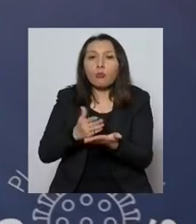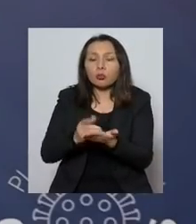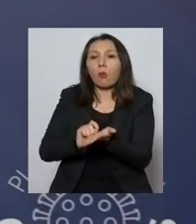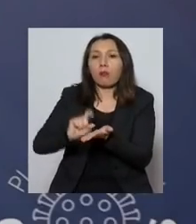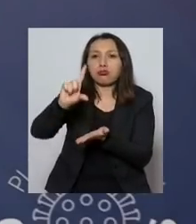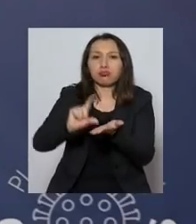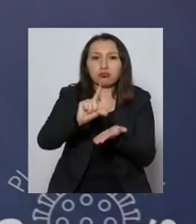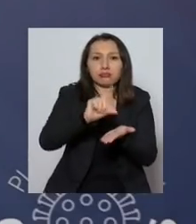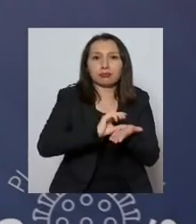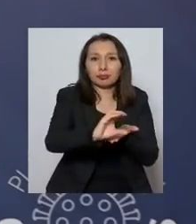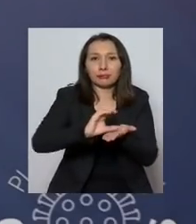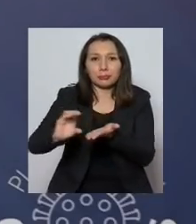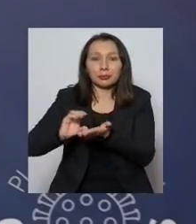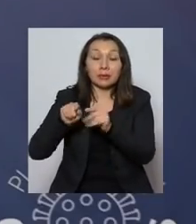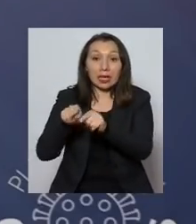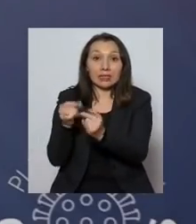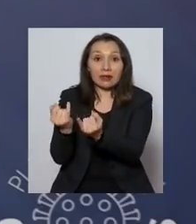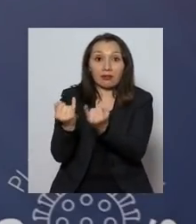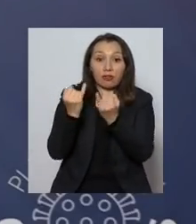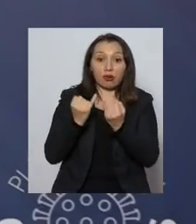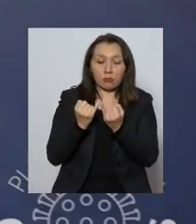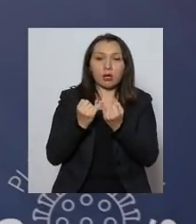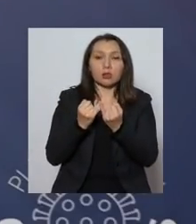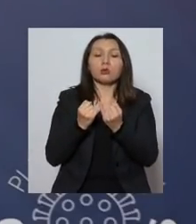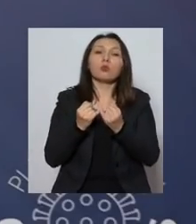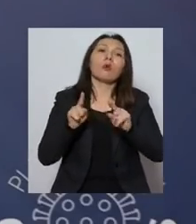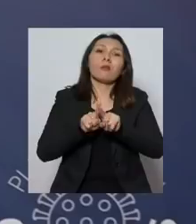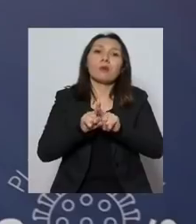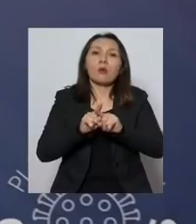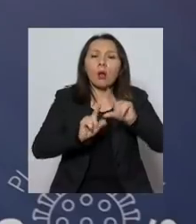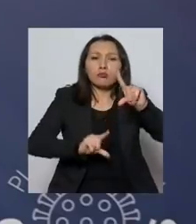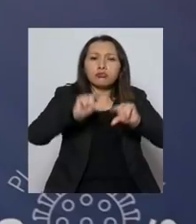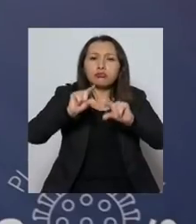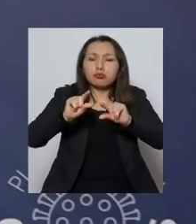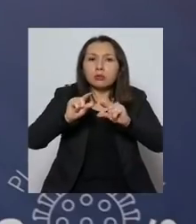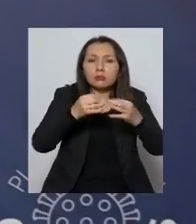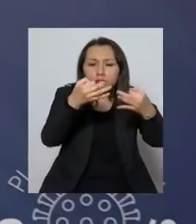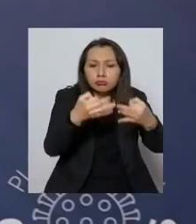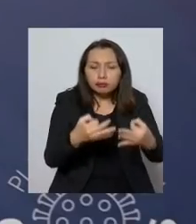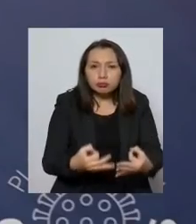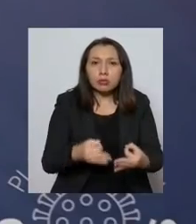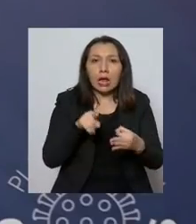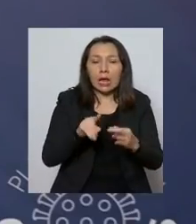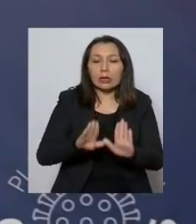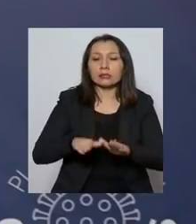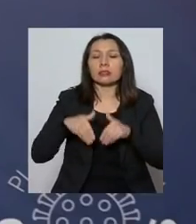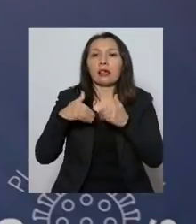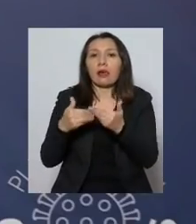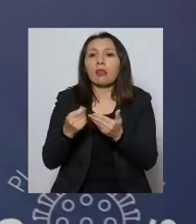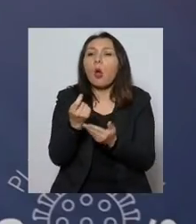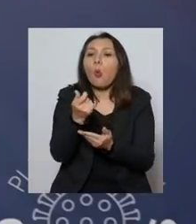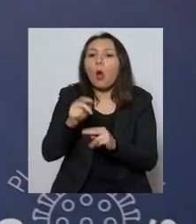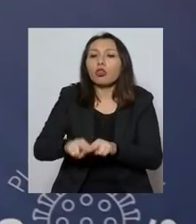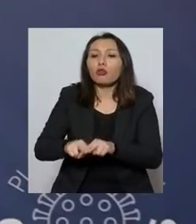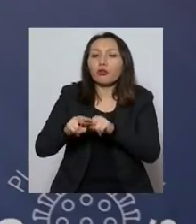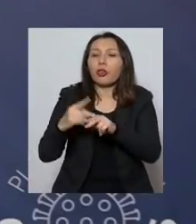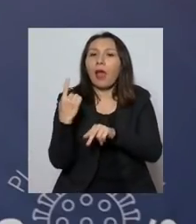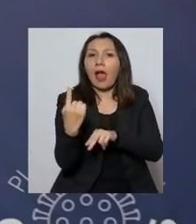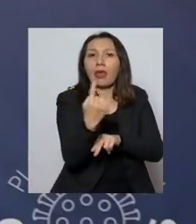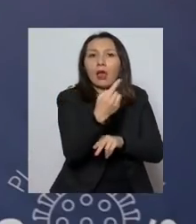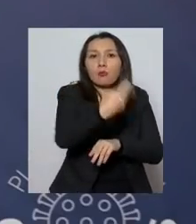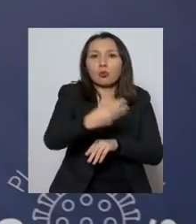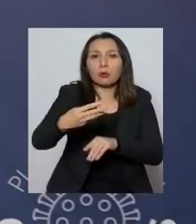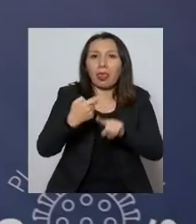comunas. En función de esos antecedentes se construye un polinomio y ese polinomio determina los montos a recibir por